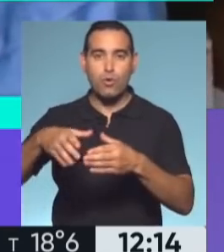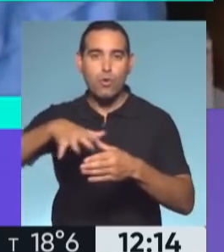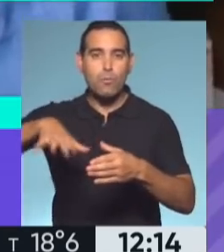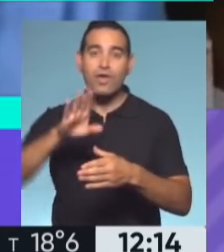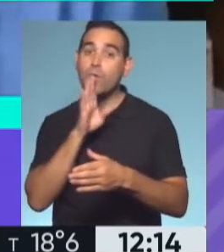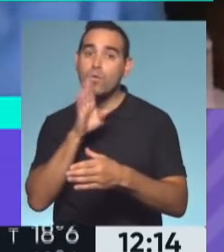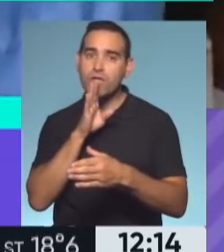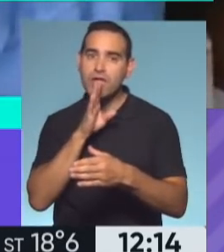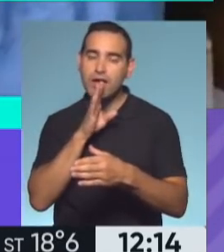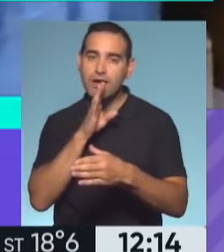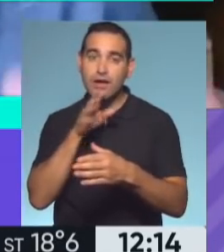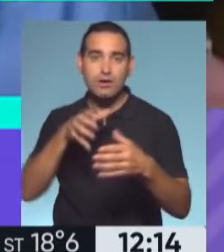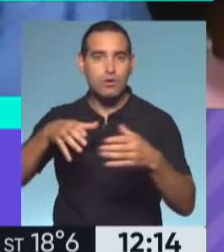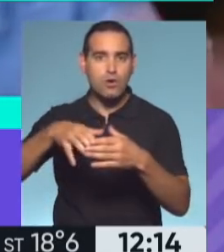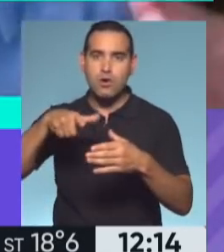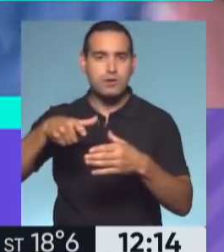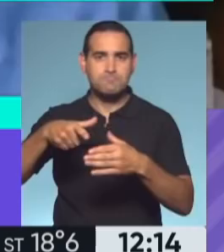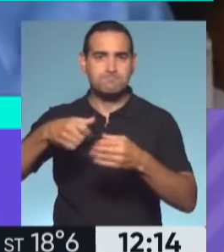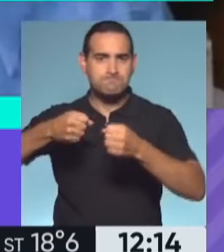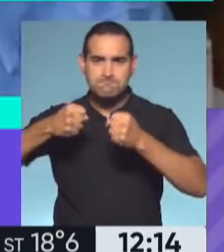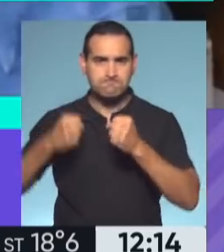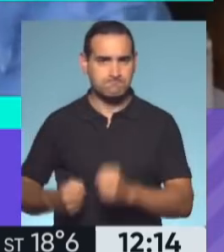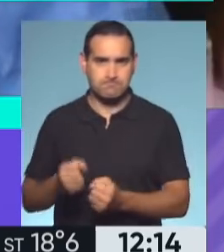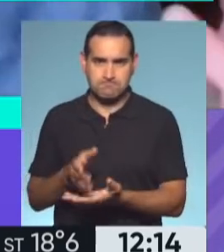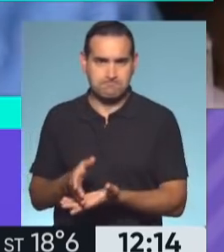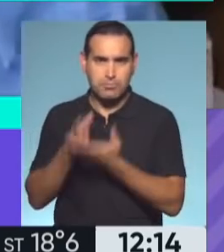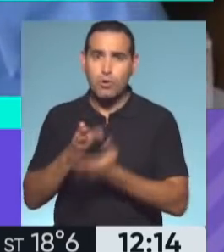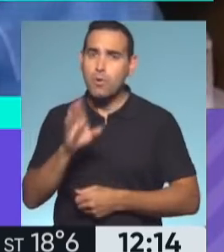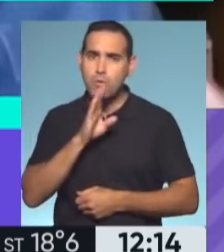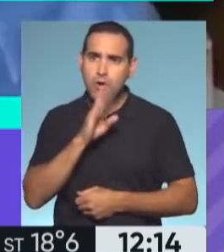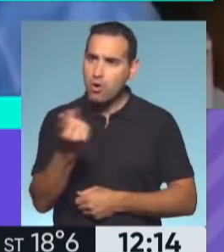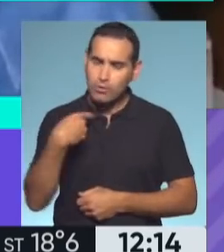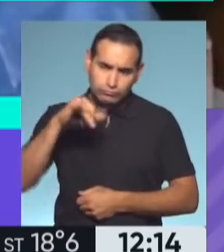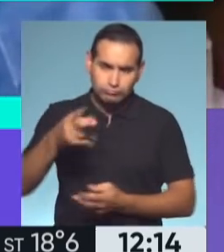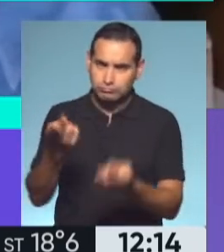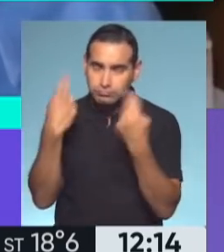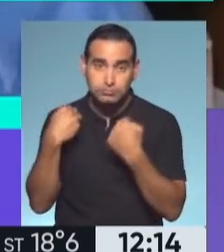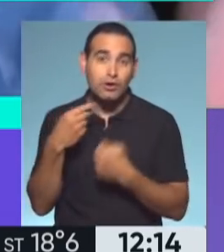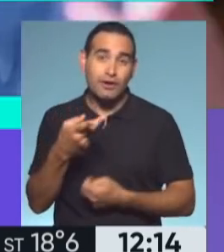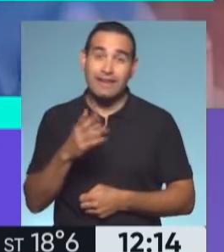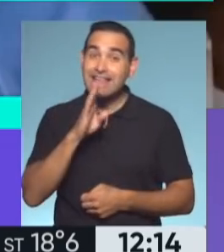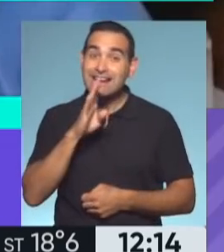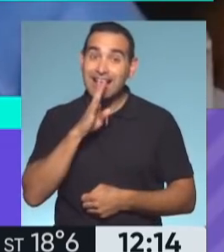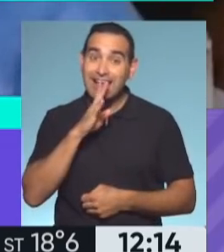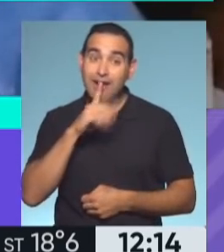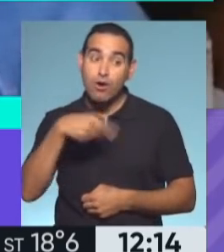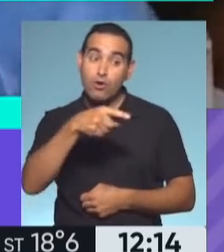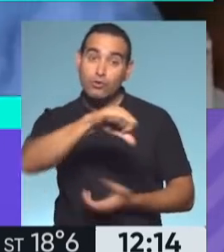adopta totalmente un respaldo irrestricto a lo que haga Israel, sin pensar que hace más de medio siglo Israel ocupa